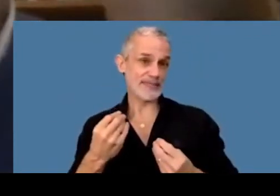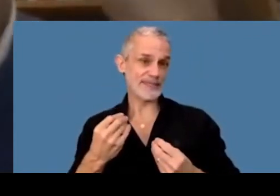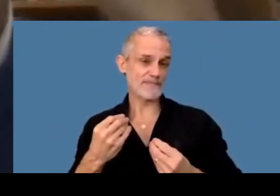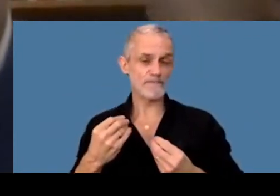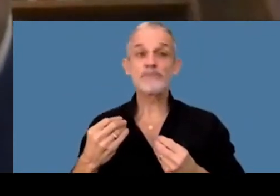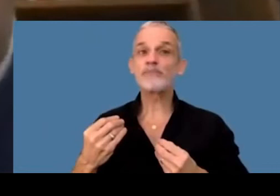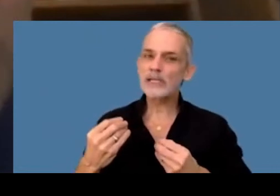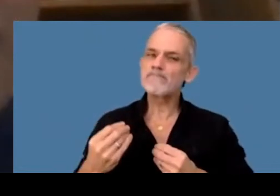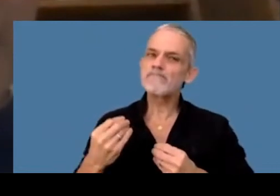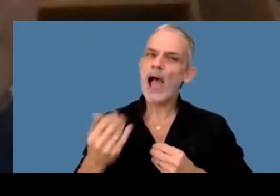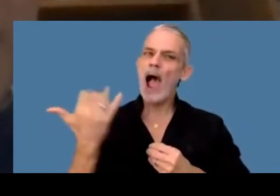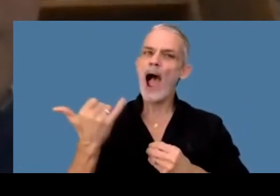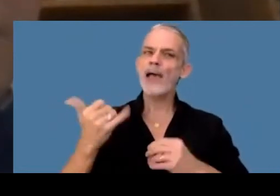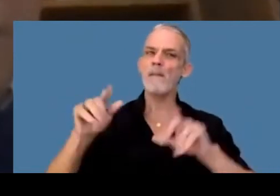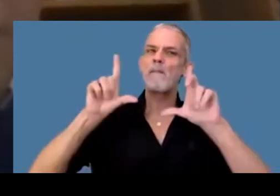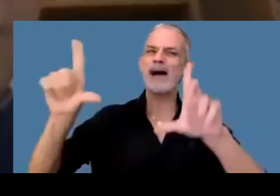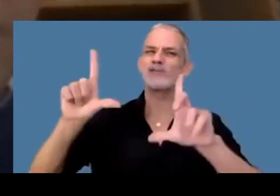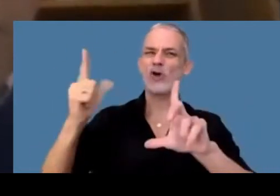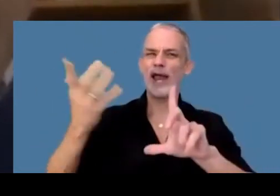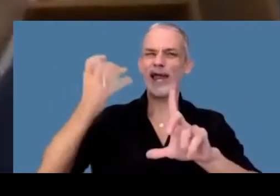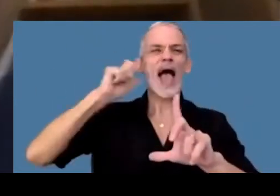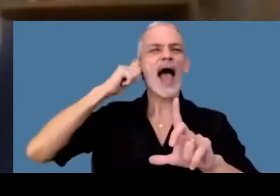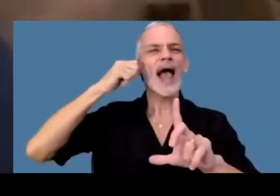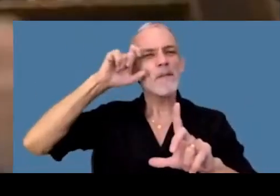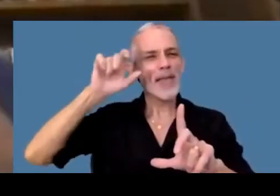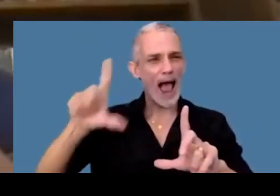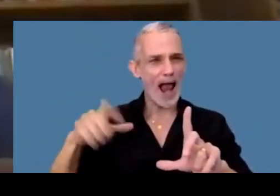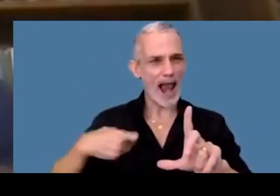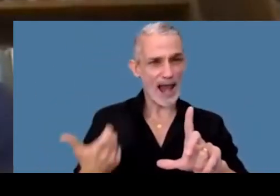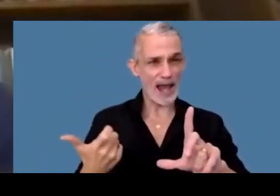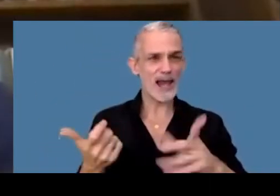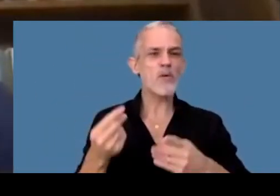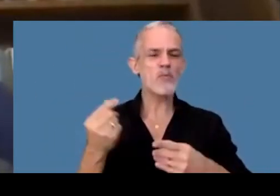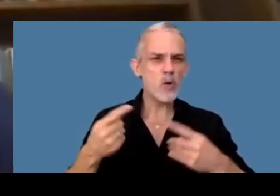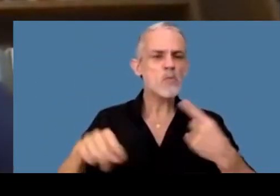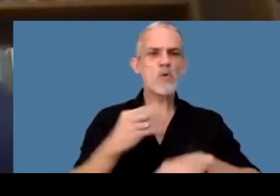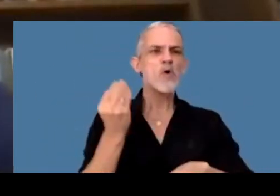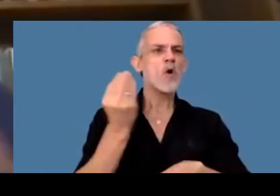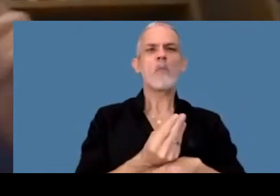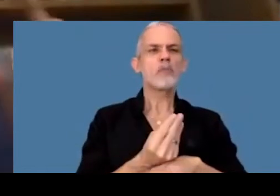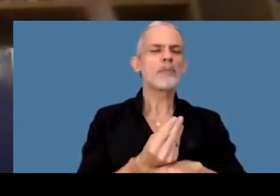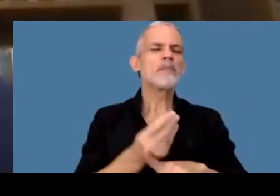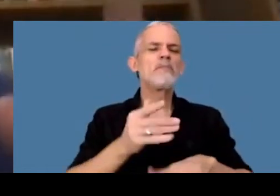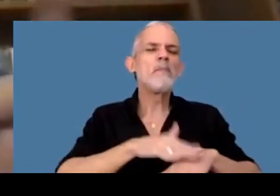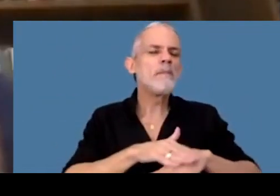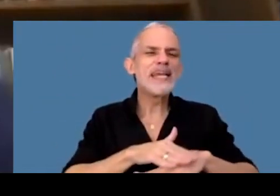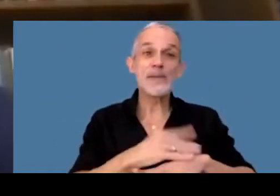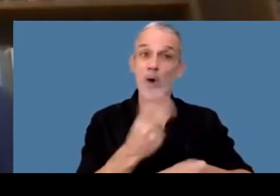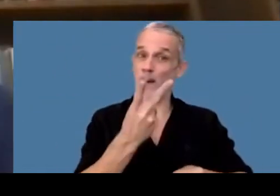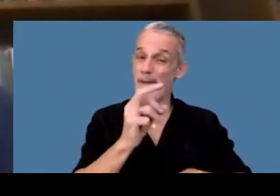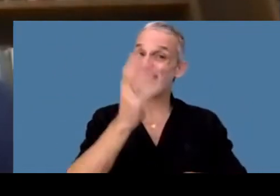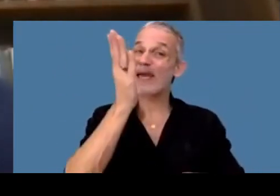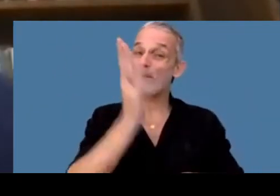hecho de obtener la personería gremial, que se logra cuando uno representa al menos el